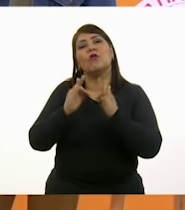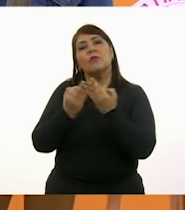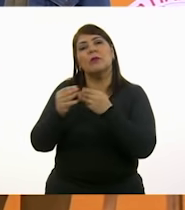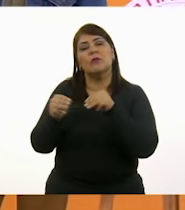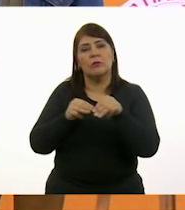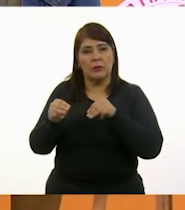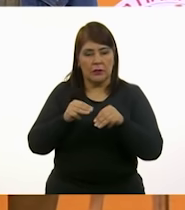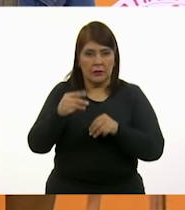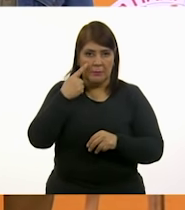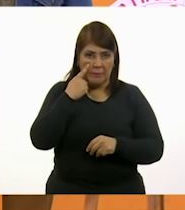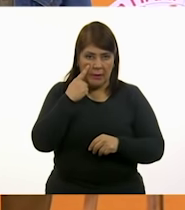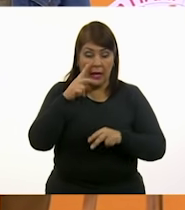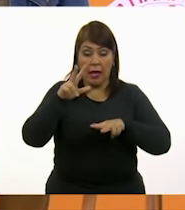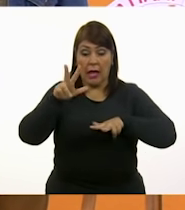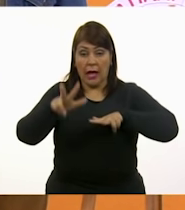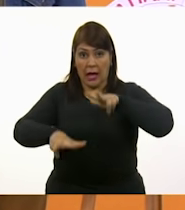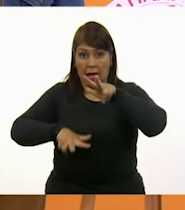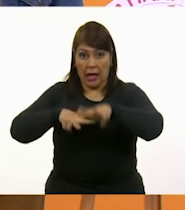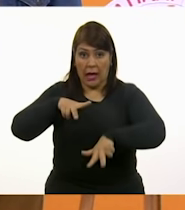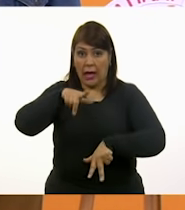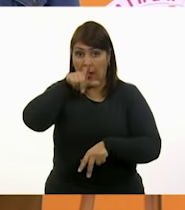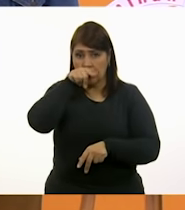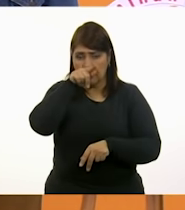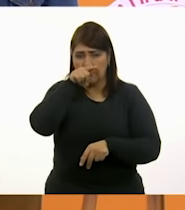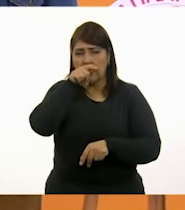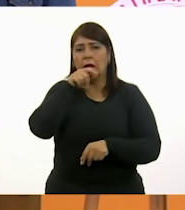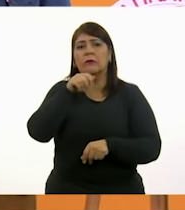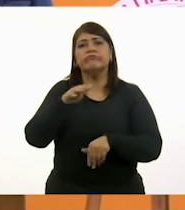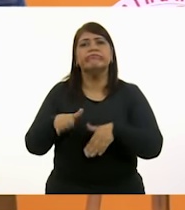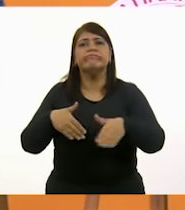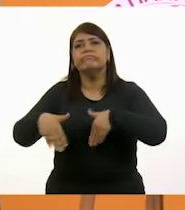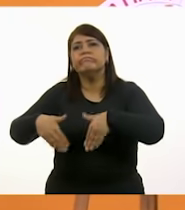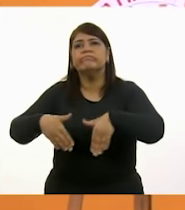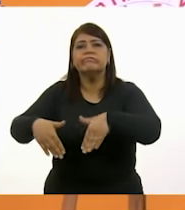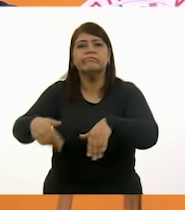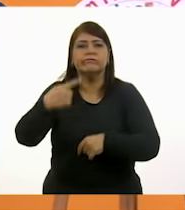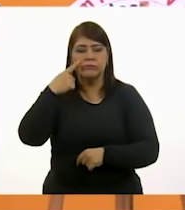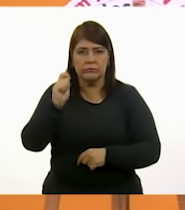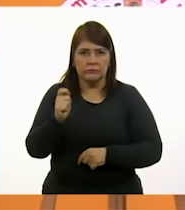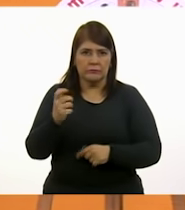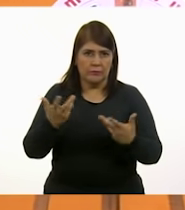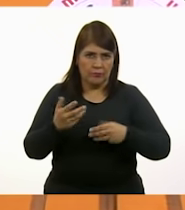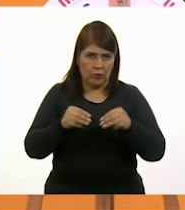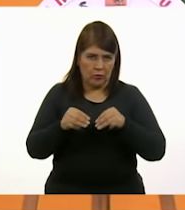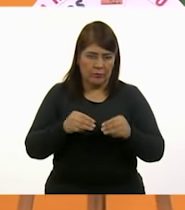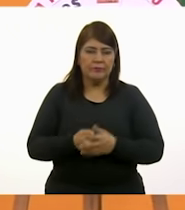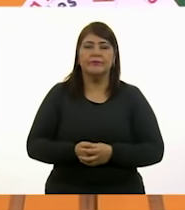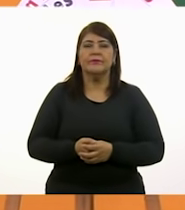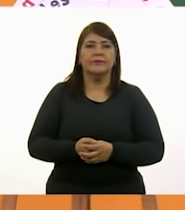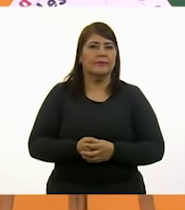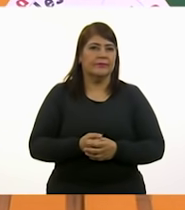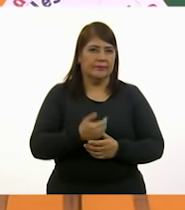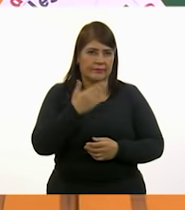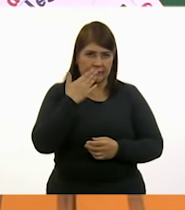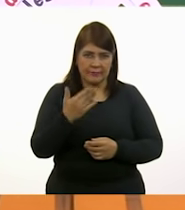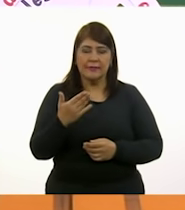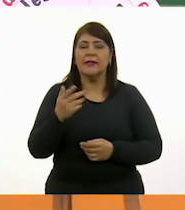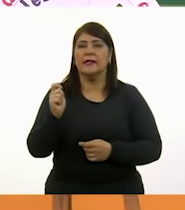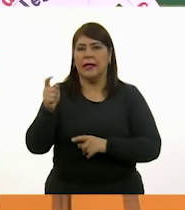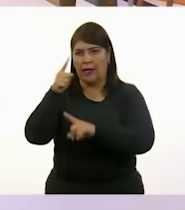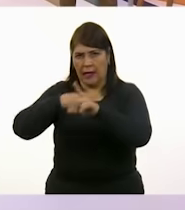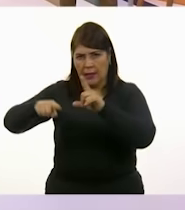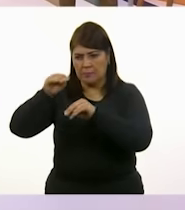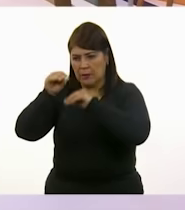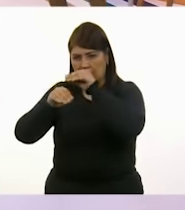el avestruz se desplaza caminando Muy bien ¿Y podemos seguir rellenando nuestra ruleta? Claro que sí, Pepe Te voy a